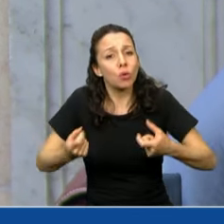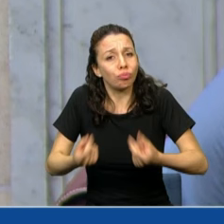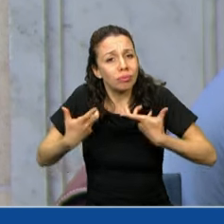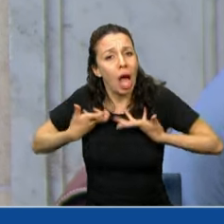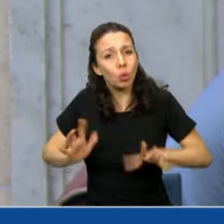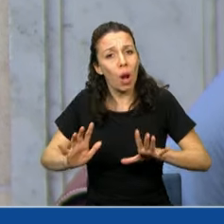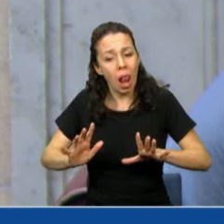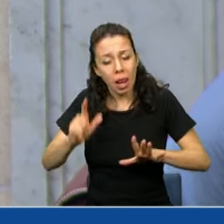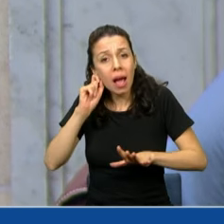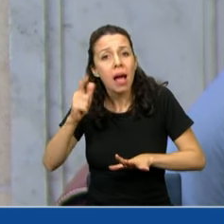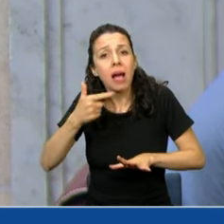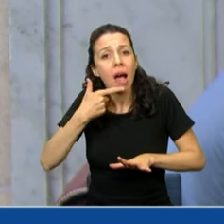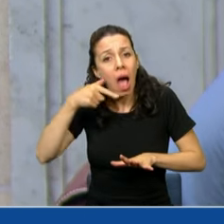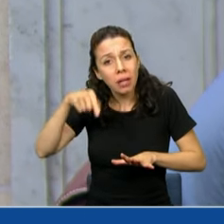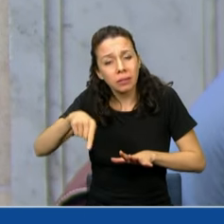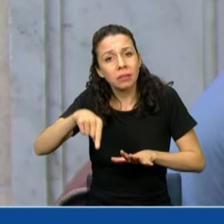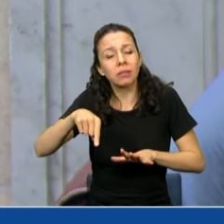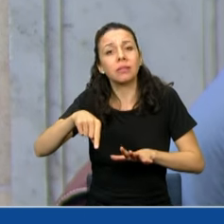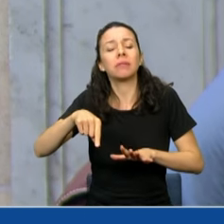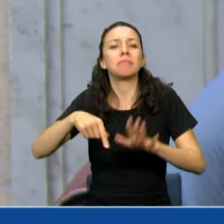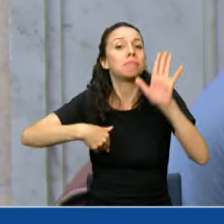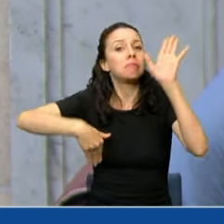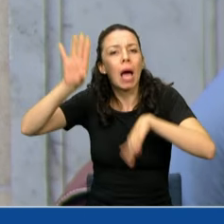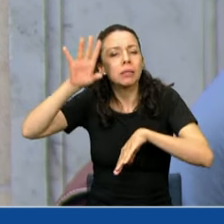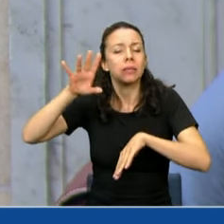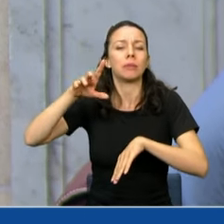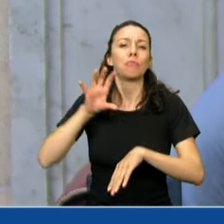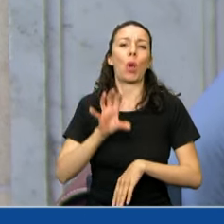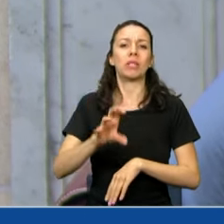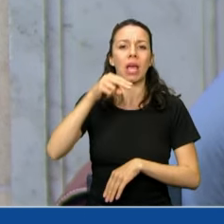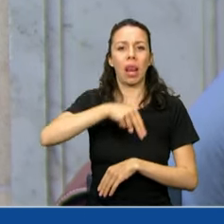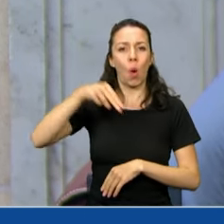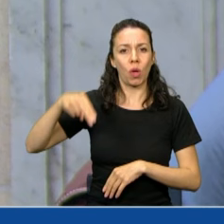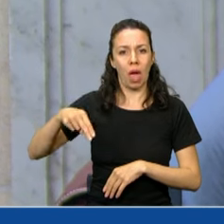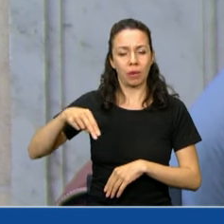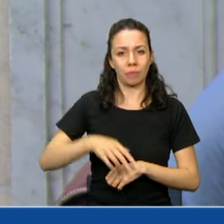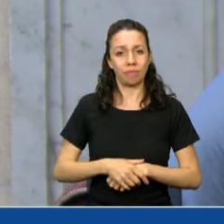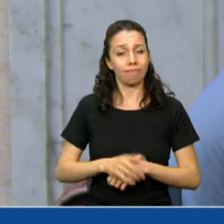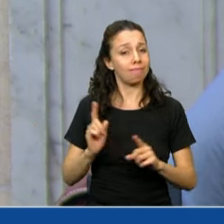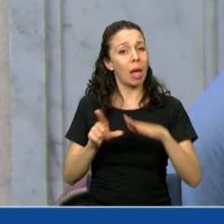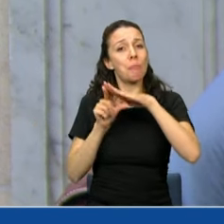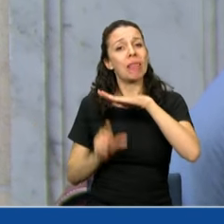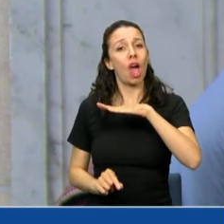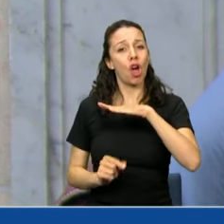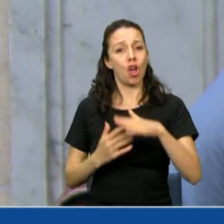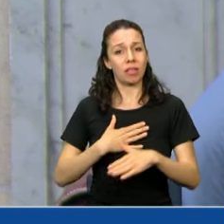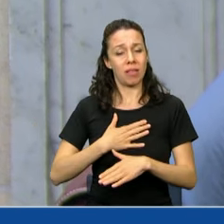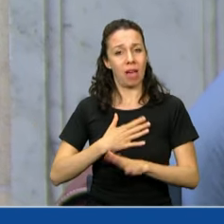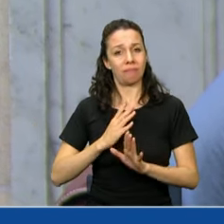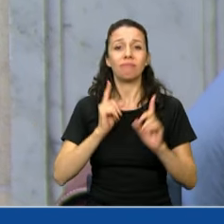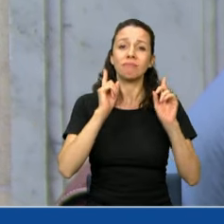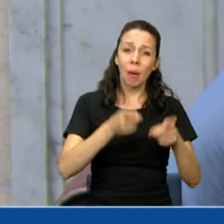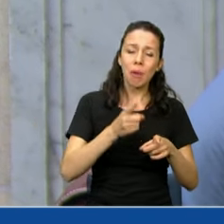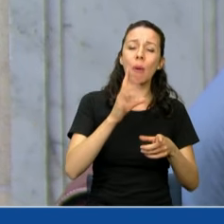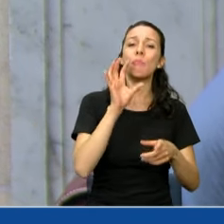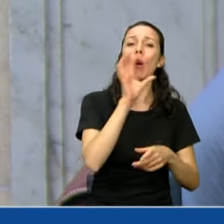gas en su mayor dimensión en la provincia de neuquén en nuestra Patagonia también lo tenemos en la provincia